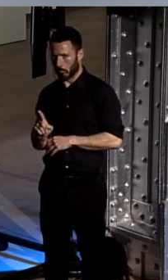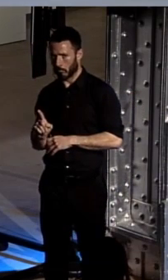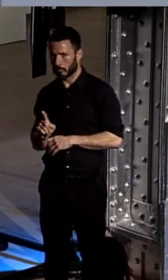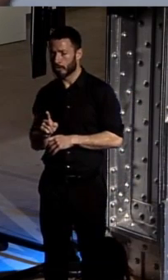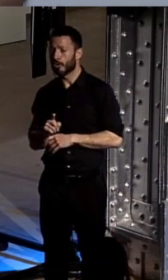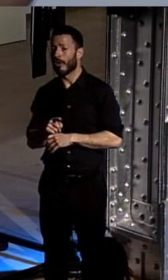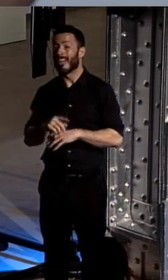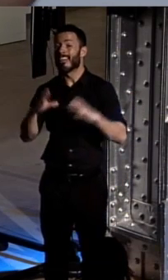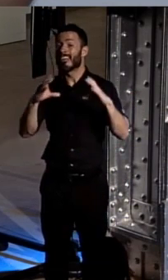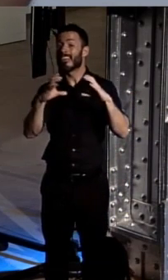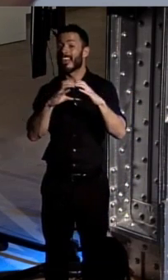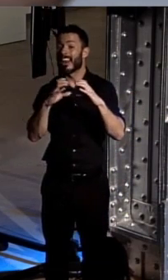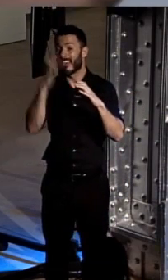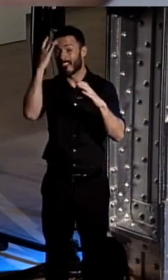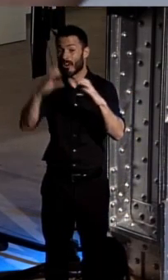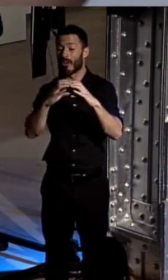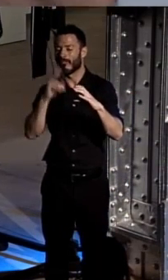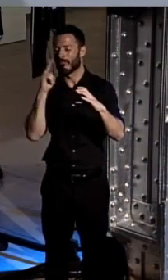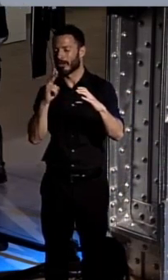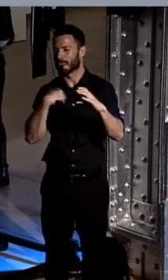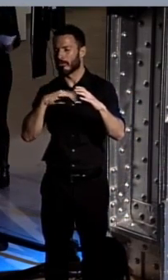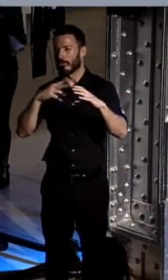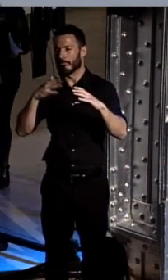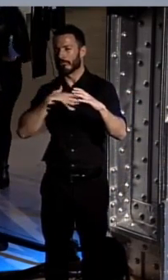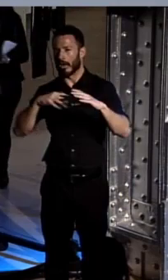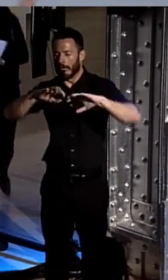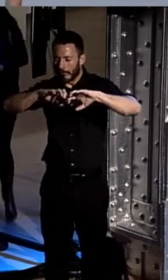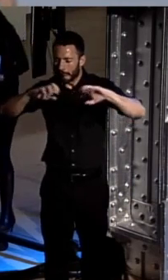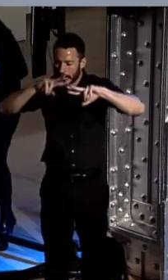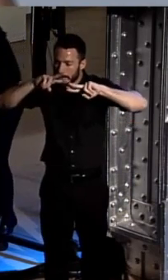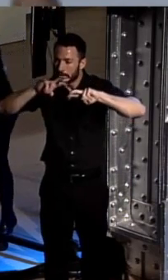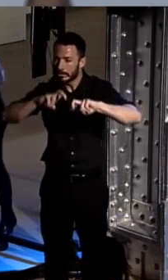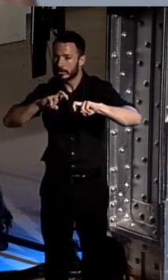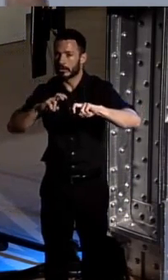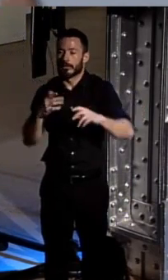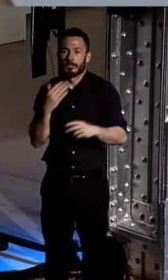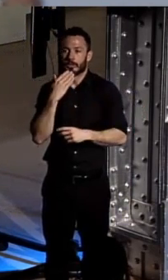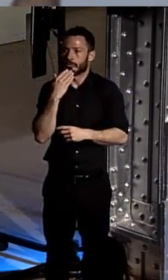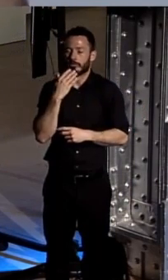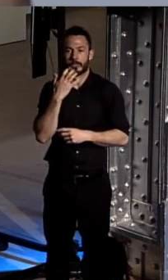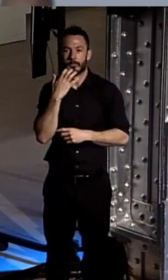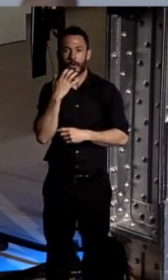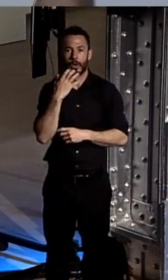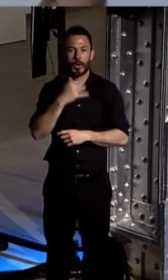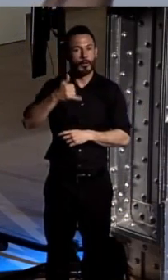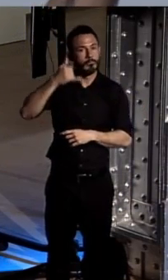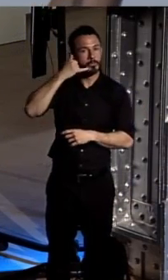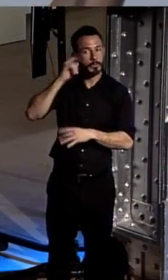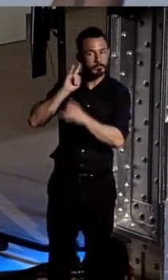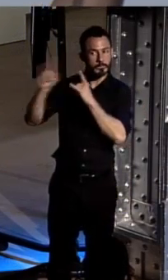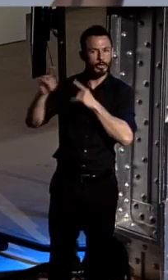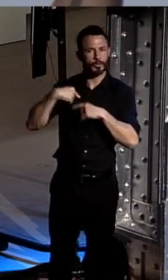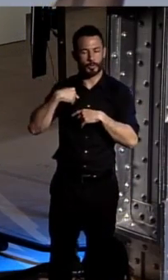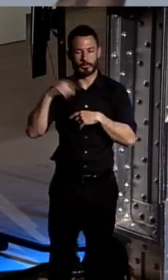que veo es el cerebro de esa persona. Me quiero meter adentro de ese cerebro. Pueden pensarlo como cuando hay una conversación telefónica entre 2 personas, yo puedo pinchar